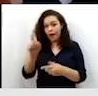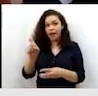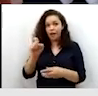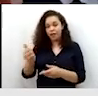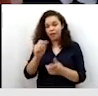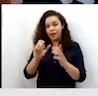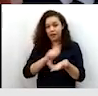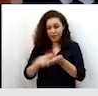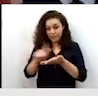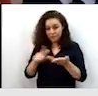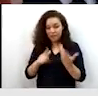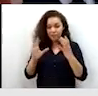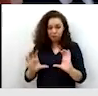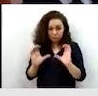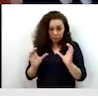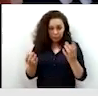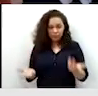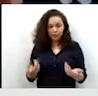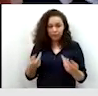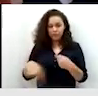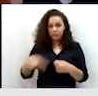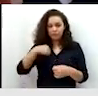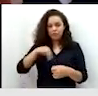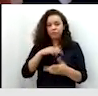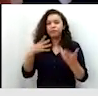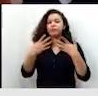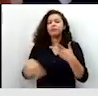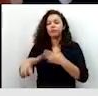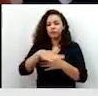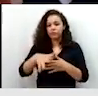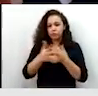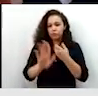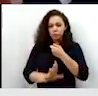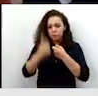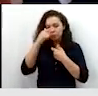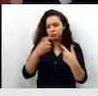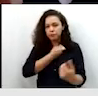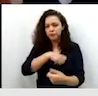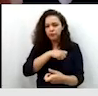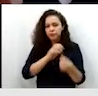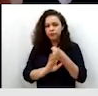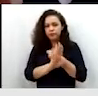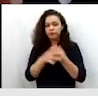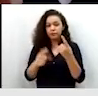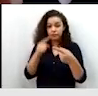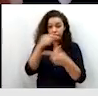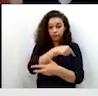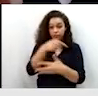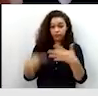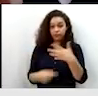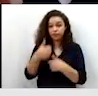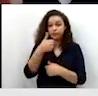caso. Aquí como tal vamos a ver lo que son los 6 pasos de la salud con prevención. Estos 6 pasos nosotros los vamos a